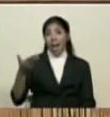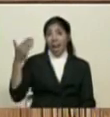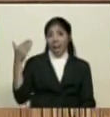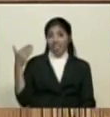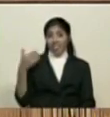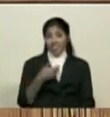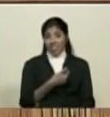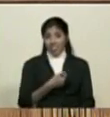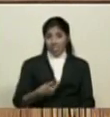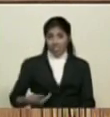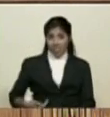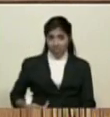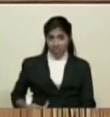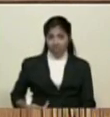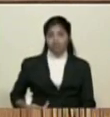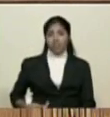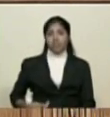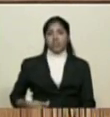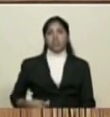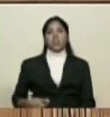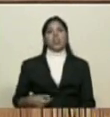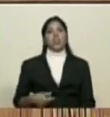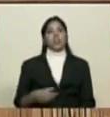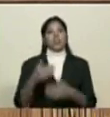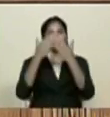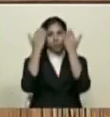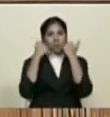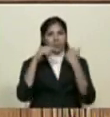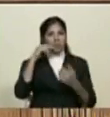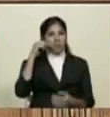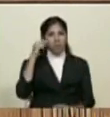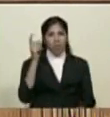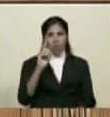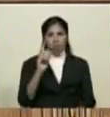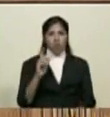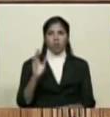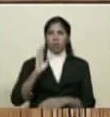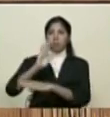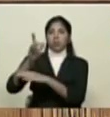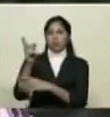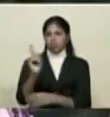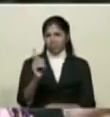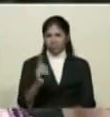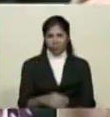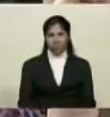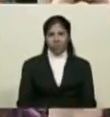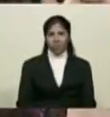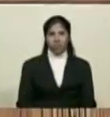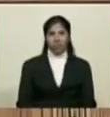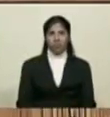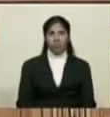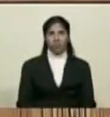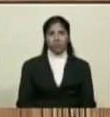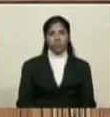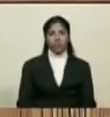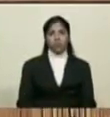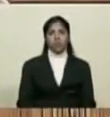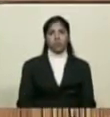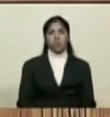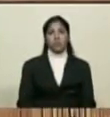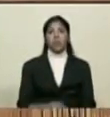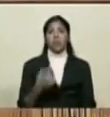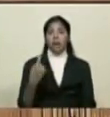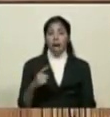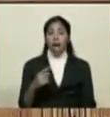Ministerio Público, a su oficina, a las víctimas. Para eso tenía un bufete a su servicio. Y